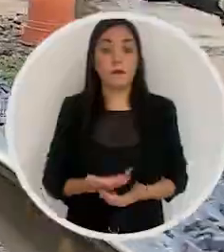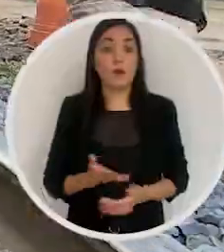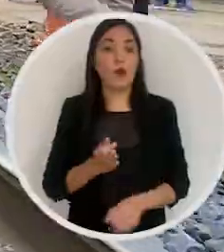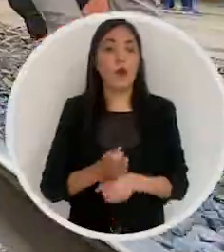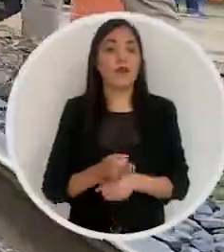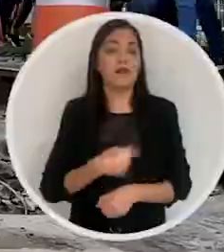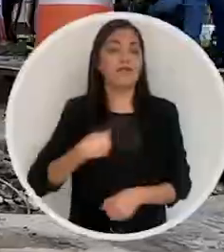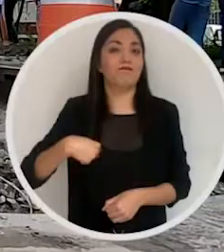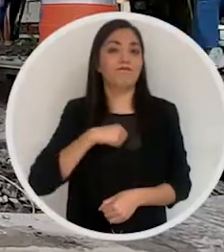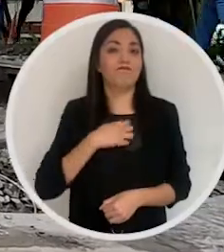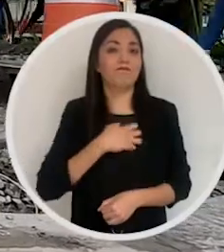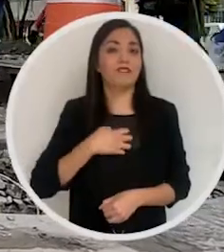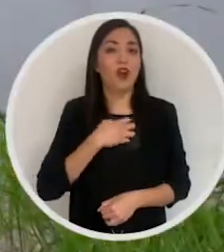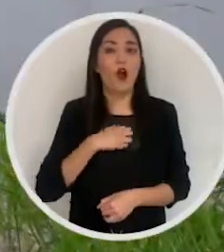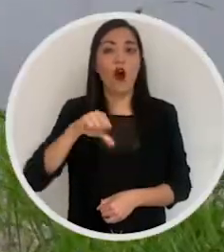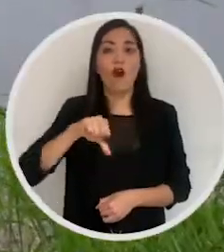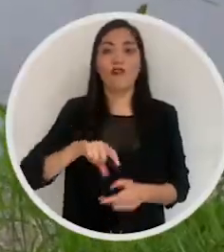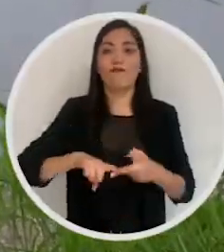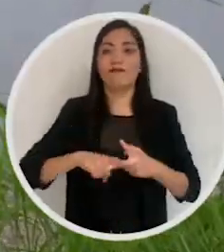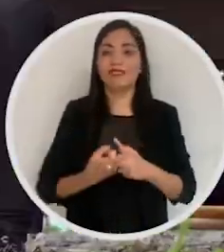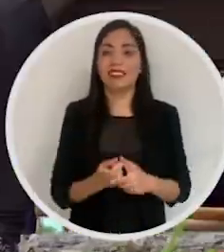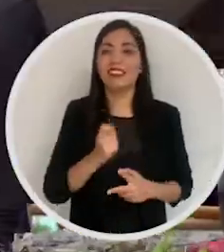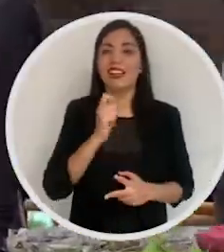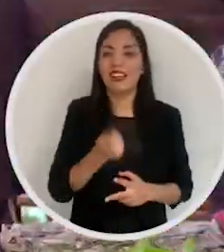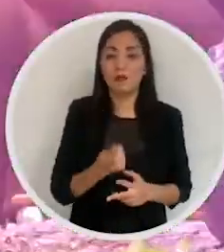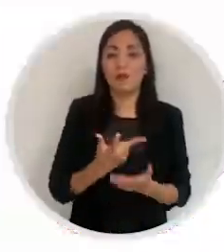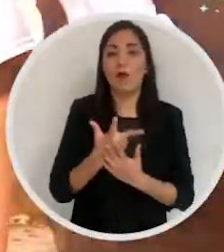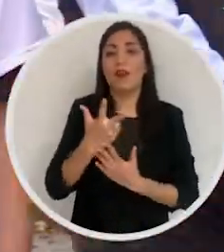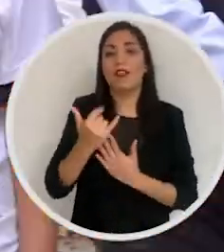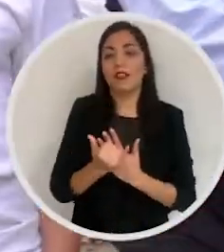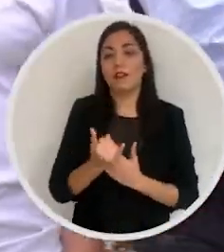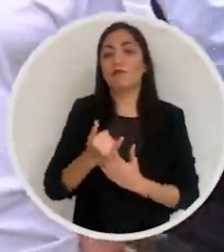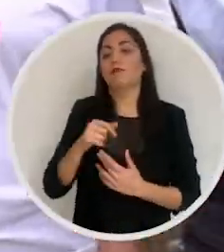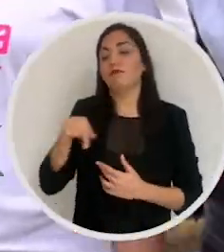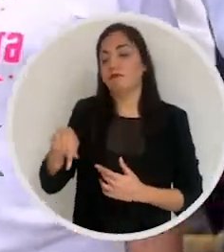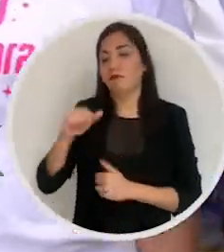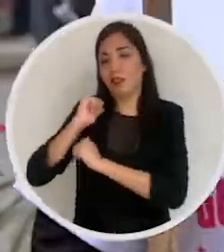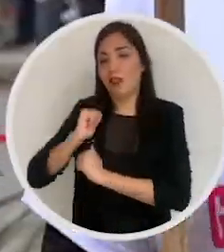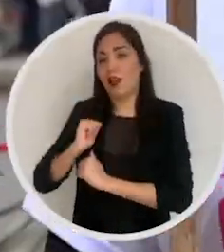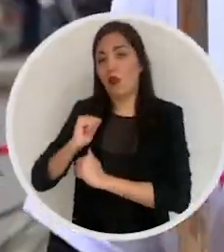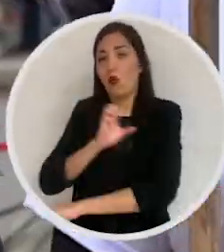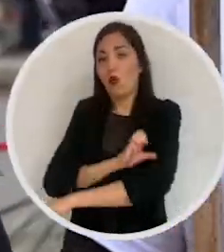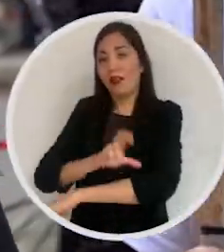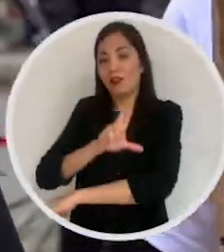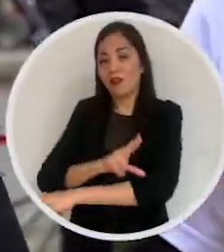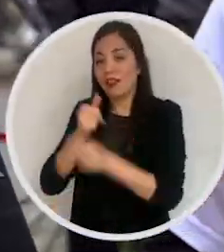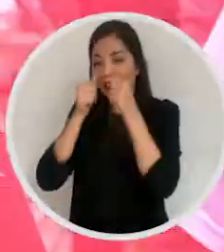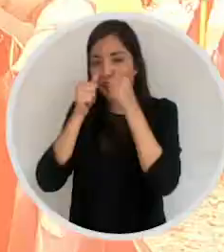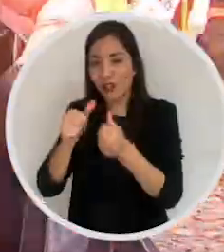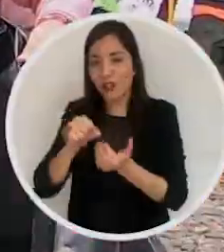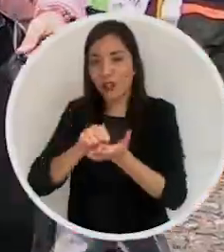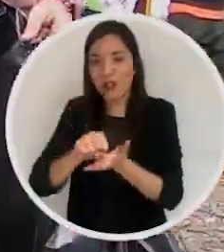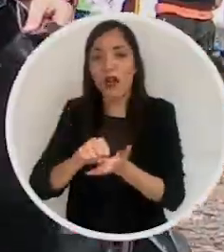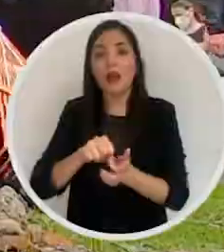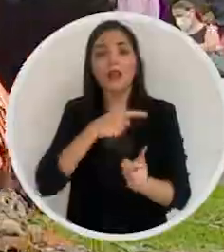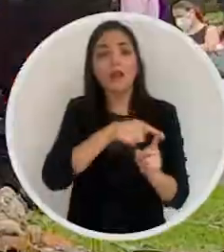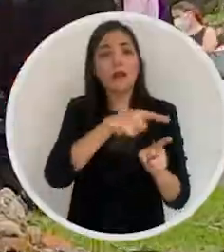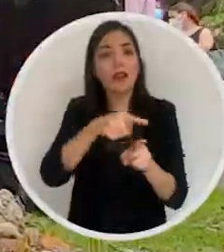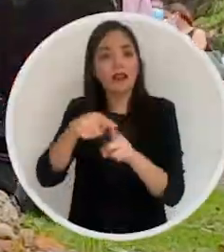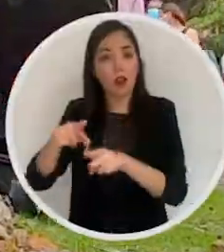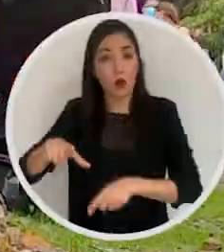estamos muy contentos de empezar hoy con el programa en el que la coordinación de servicios públicos municipales con la coordinación de las diferentes áreas de gobierno